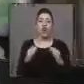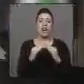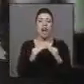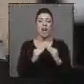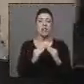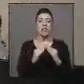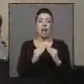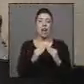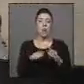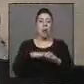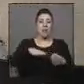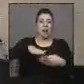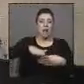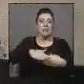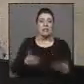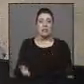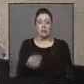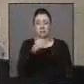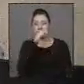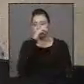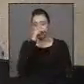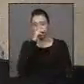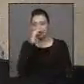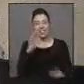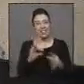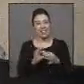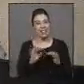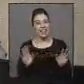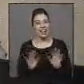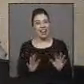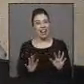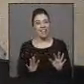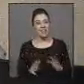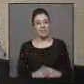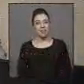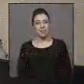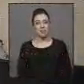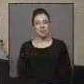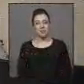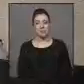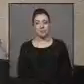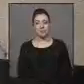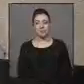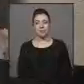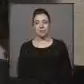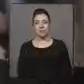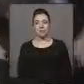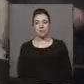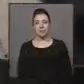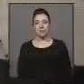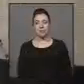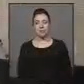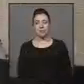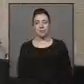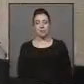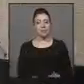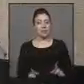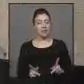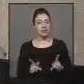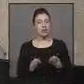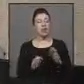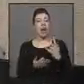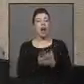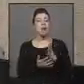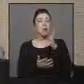en el aire. Lo grave de todo, señor presidente, es que este tipo de conductas